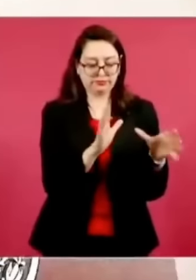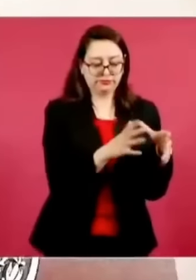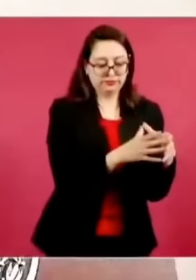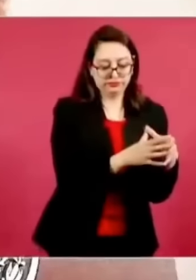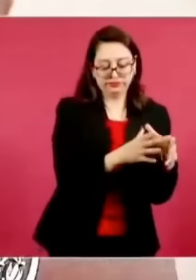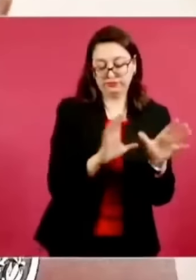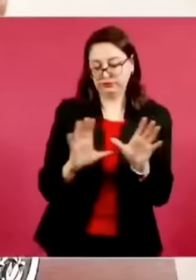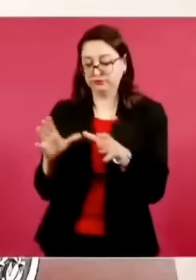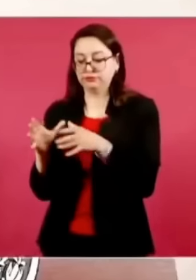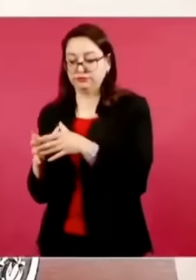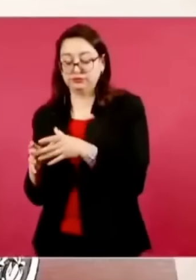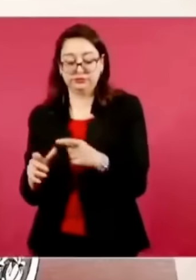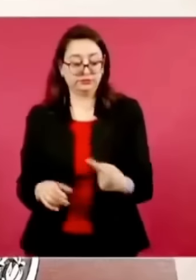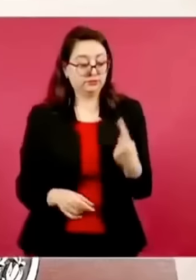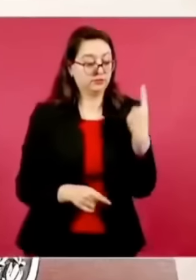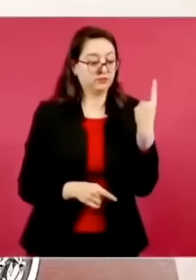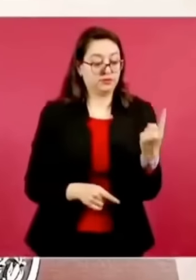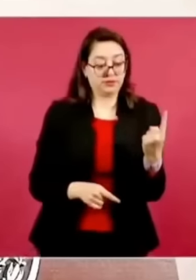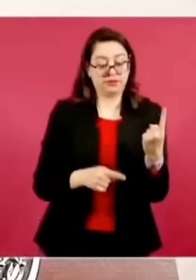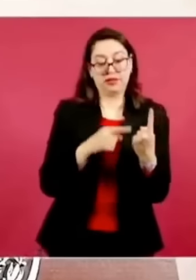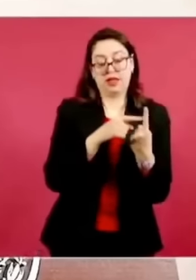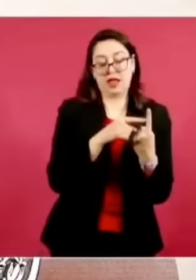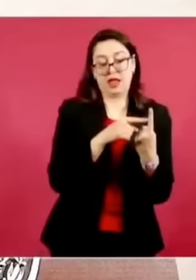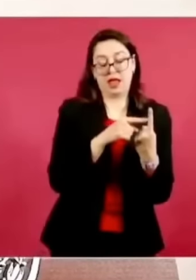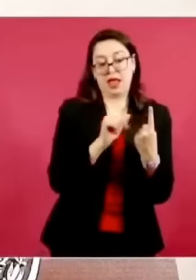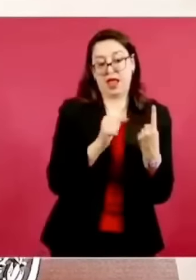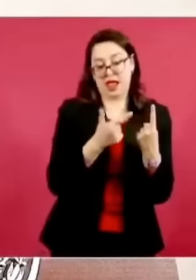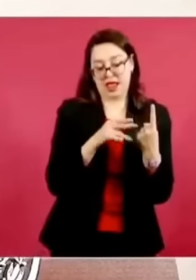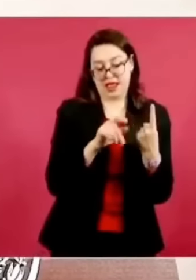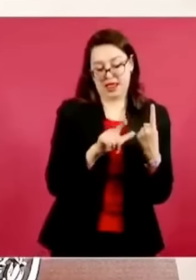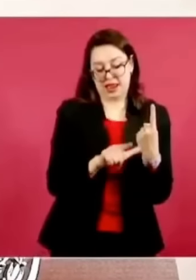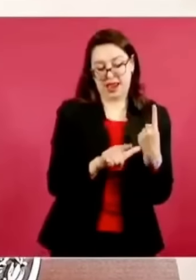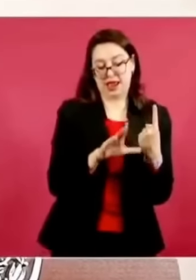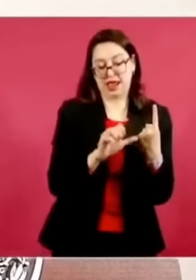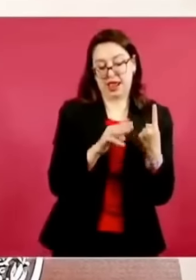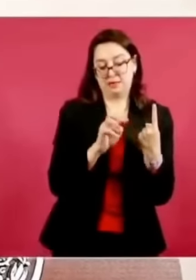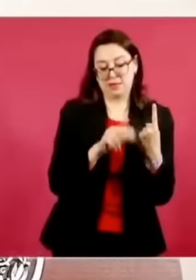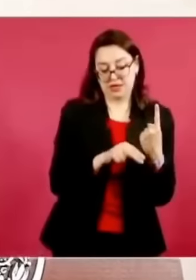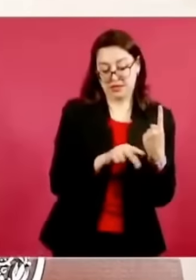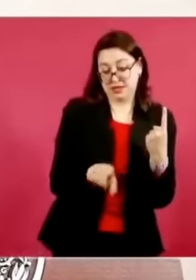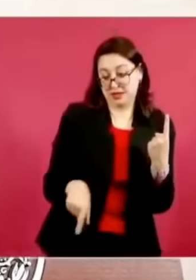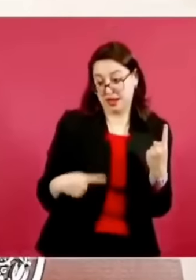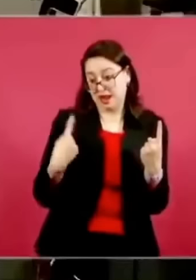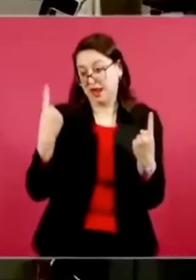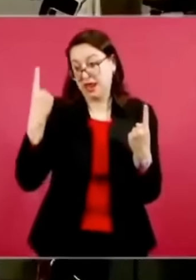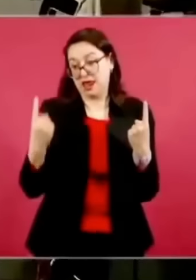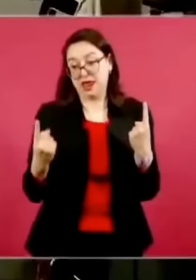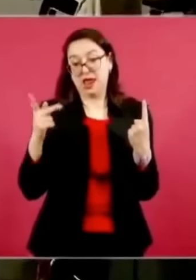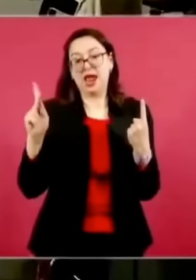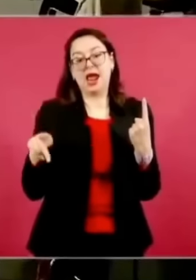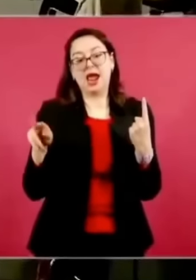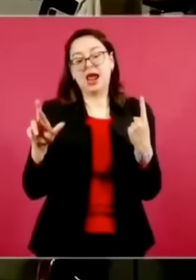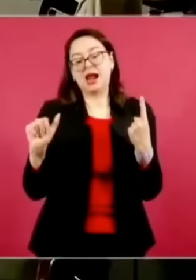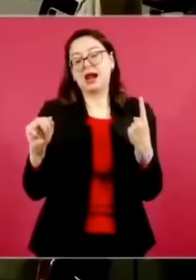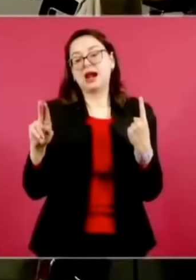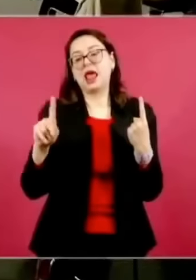Uno encabezado por Héctor Aguilar Camín y otro encabezado por Enrique Krause.